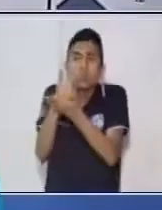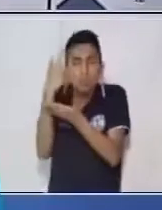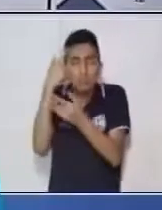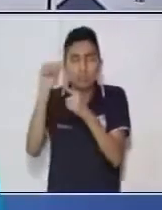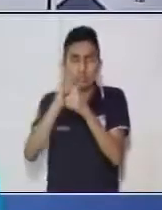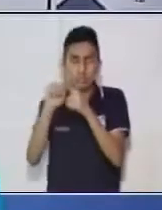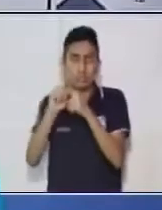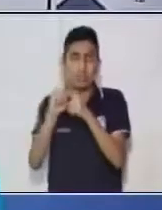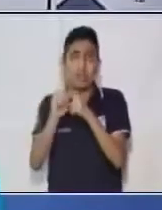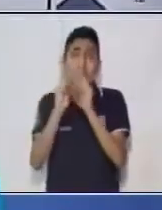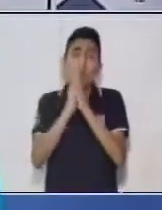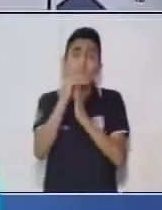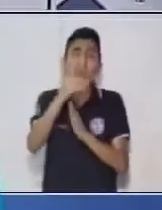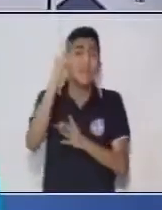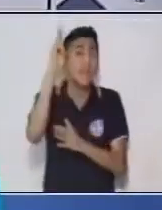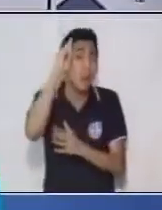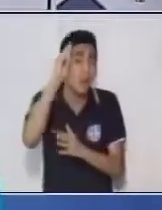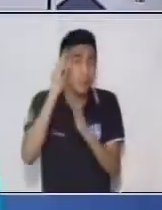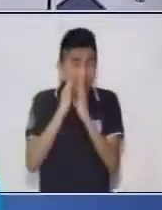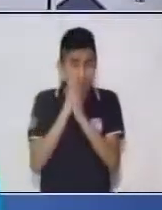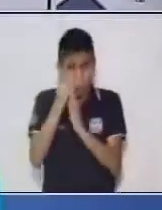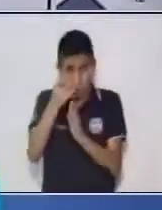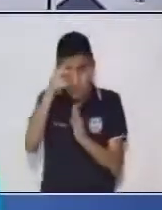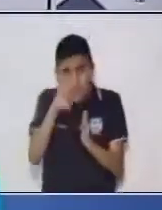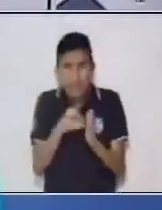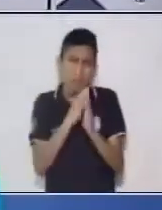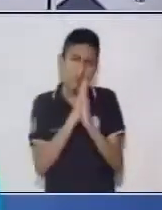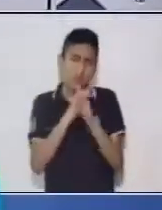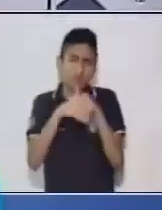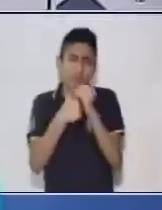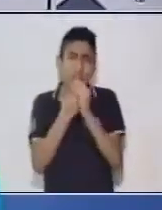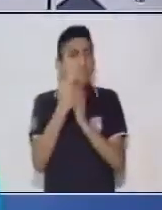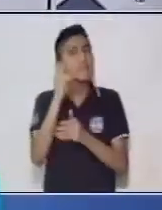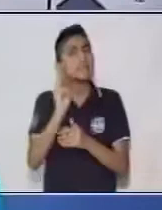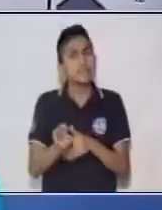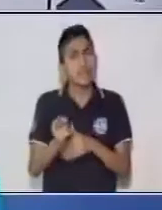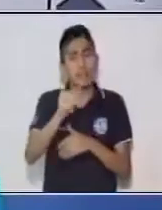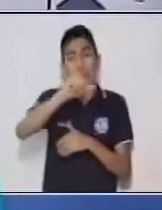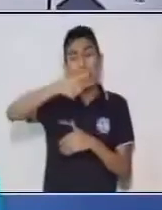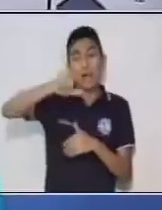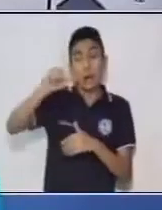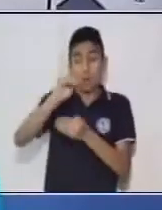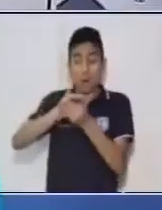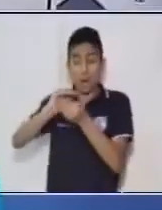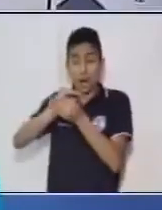Te recordamos entonces que debes de lavar muy bien tus manos con agua y jabón después